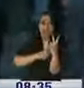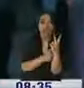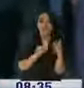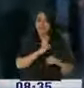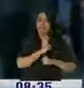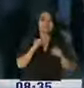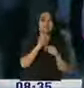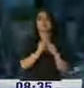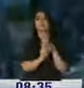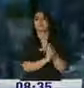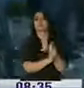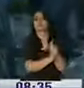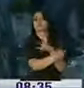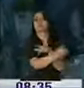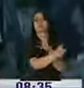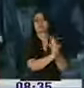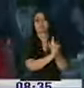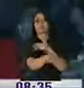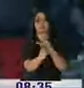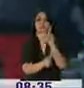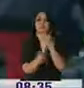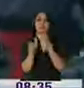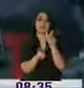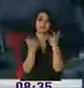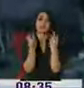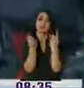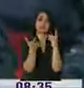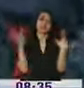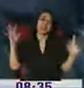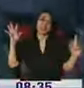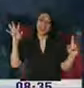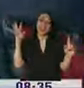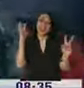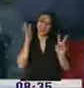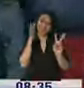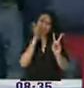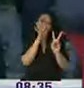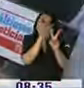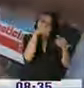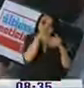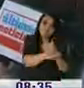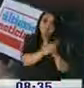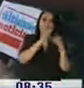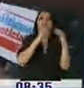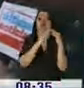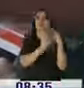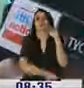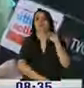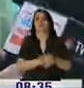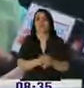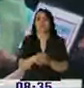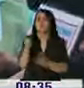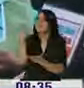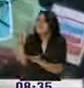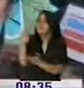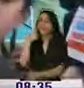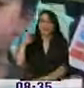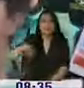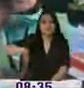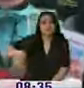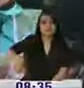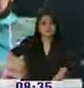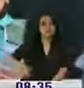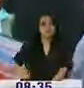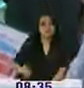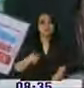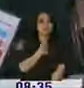la huida, siendo perseguidos por decenas de personas hasta este inmueble. Le asaltan al señor, mire. Entonces, si nosotros nos vamos